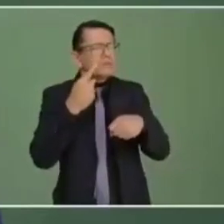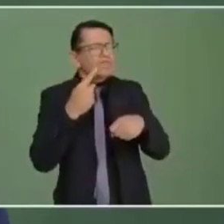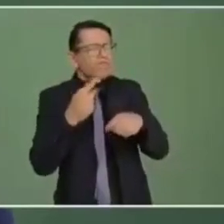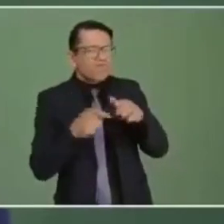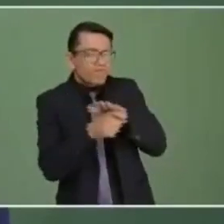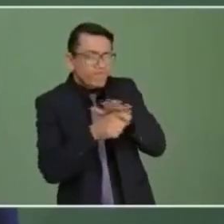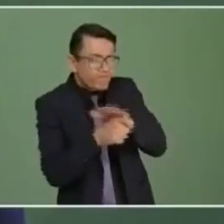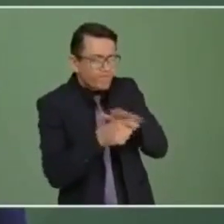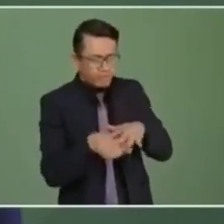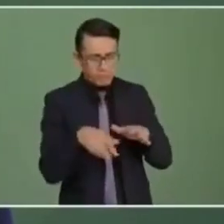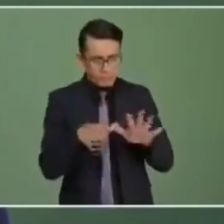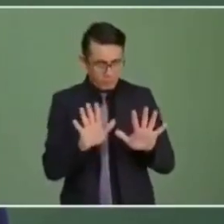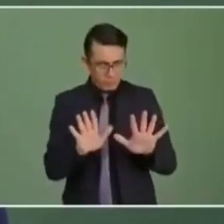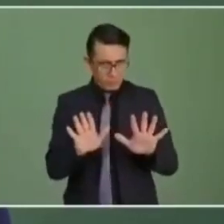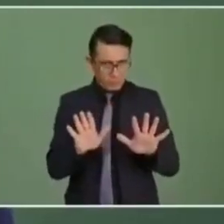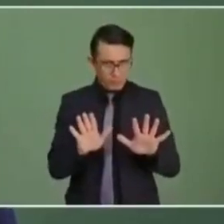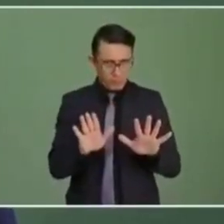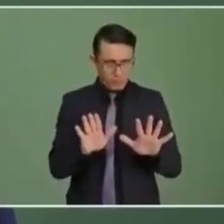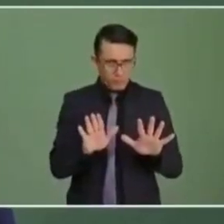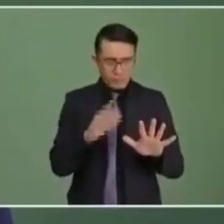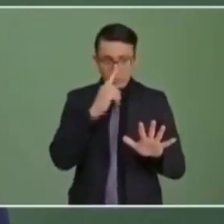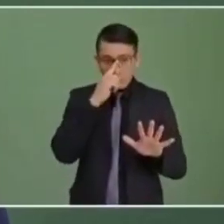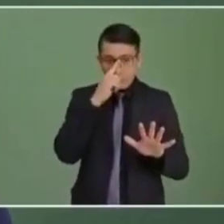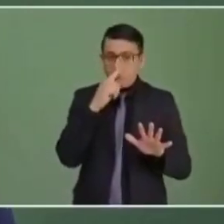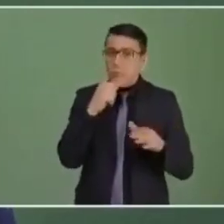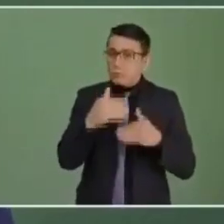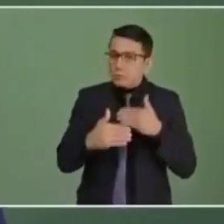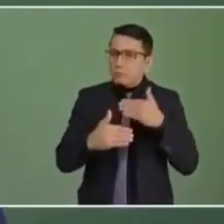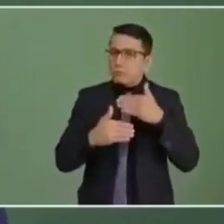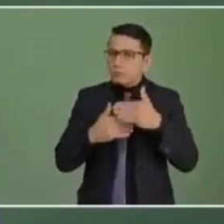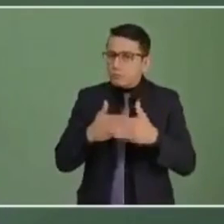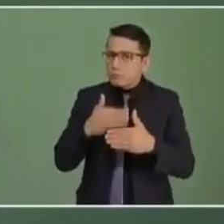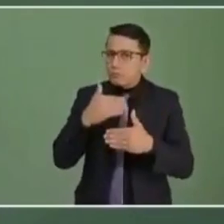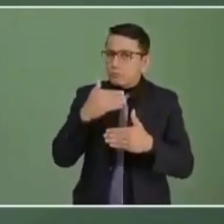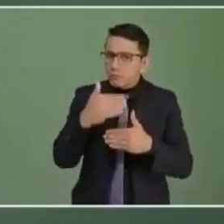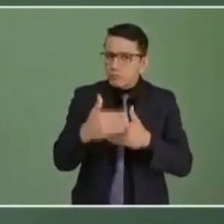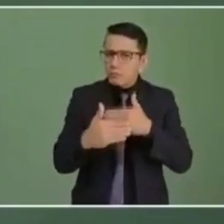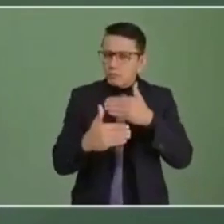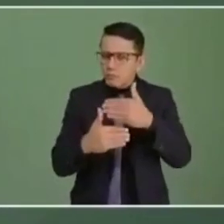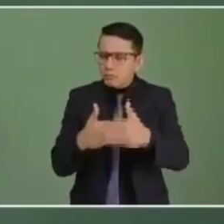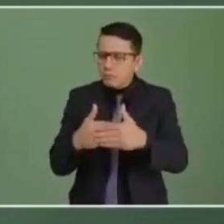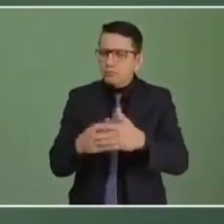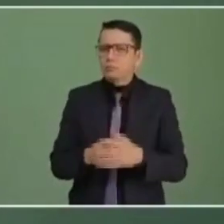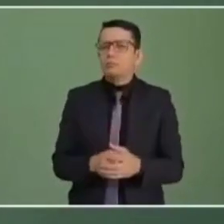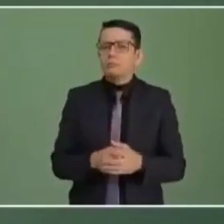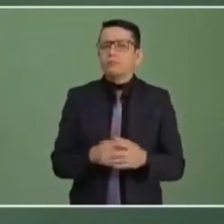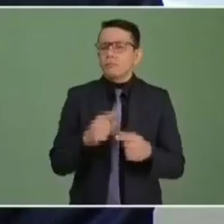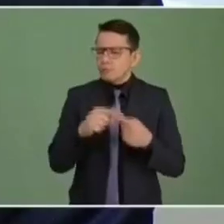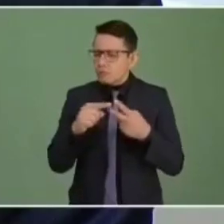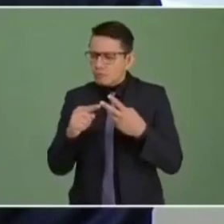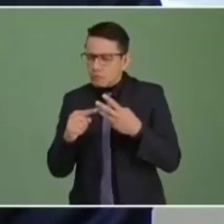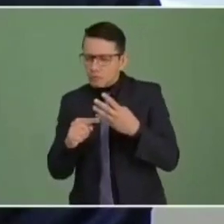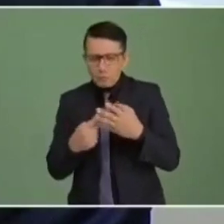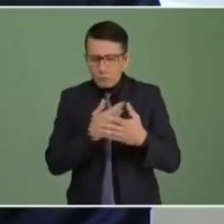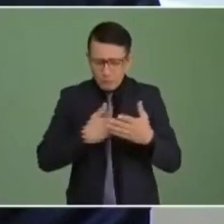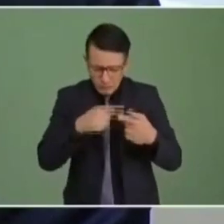pero vámonos así, ya nada de chivos expiatorios.